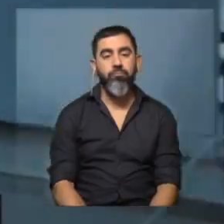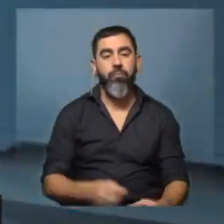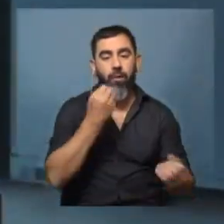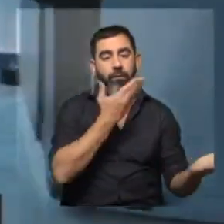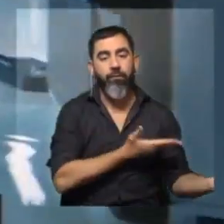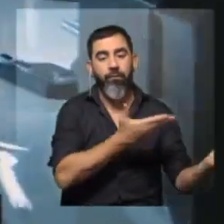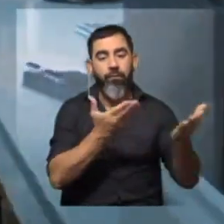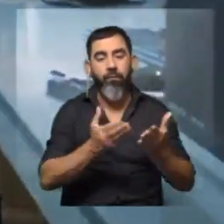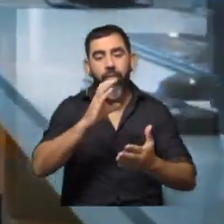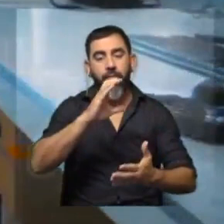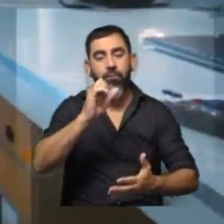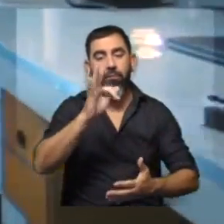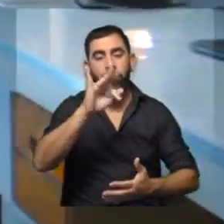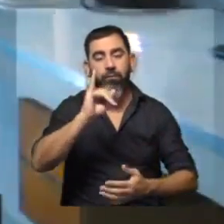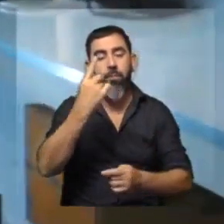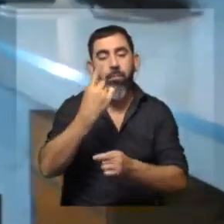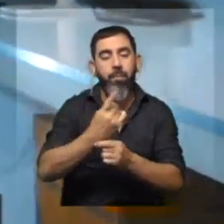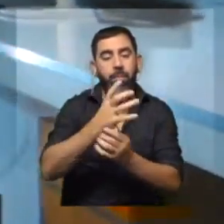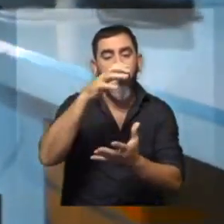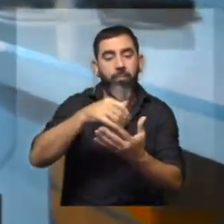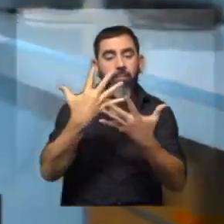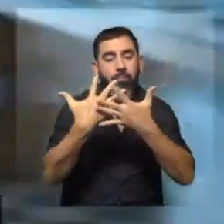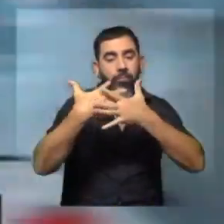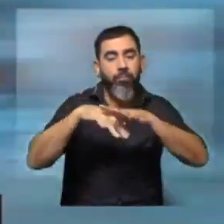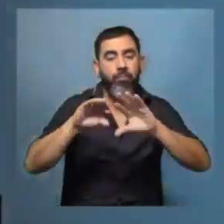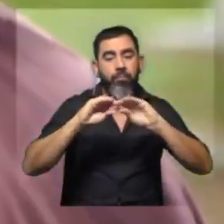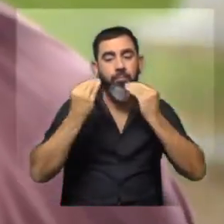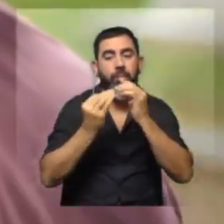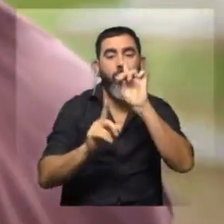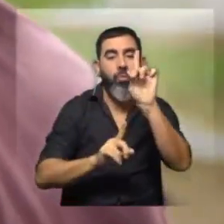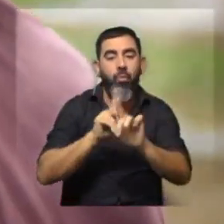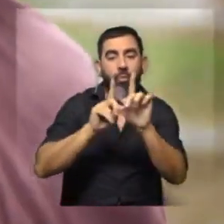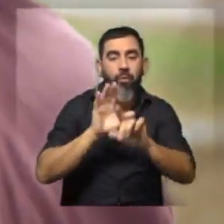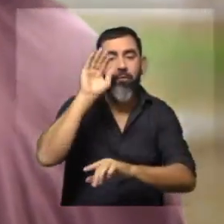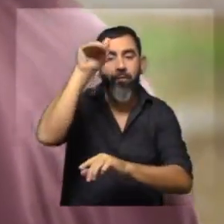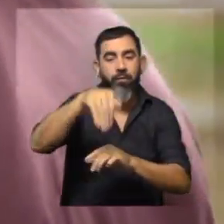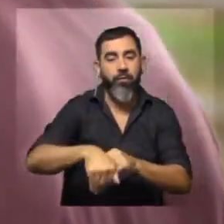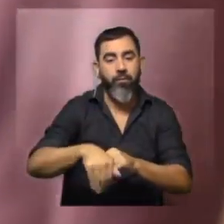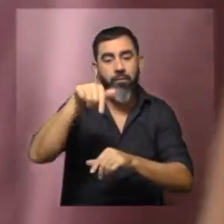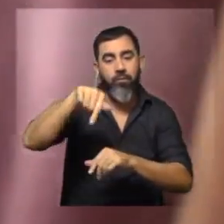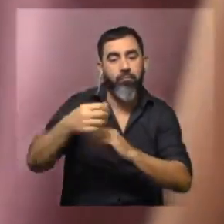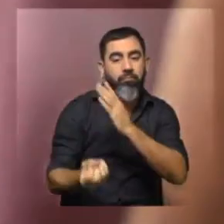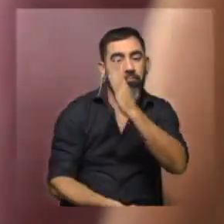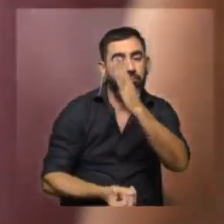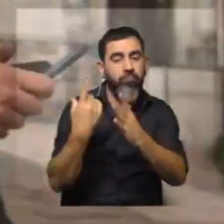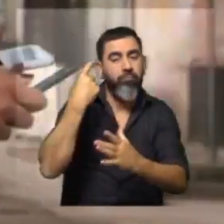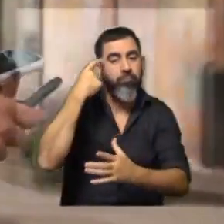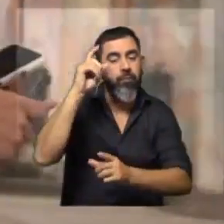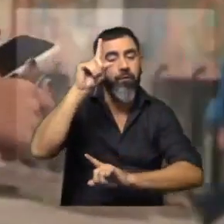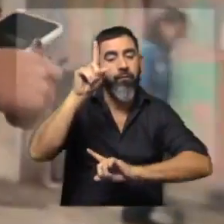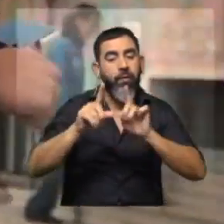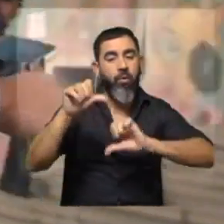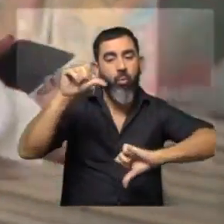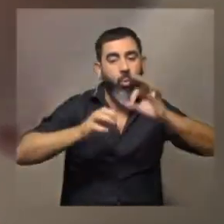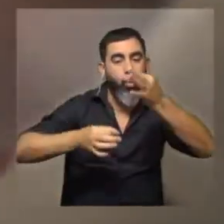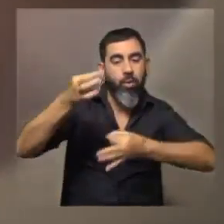Bienvenidos al CEFI, primer centro de formación integrada de la Universidad de la República. Esta innovación original de la Facultad de Química